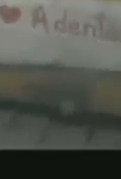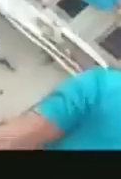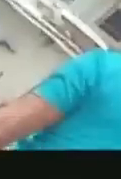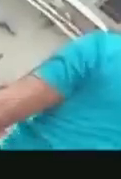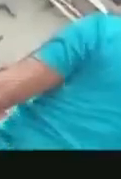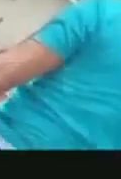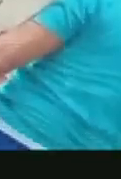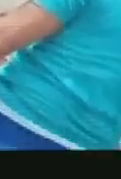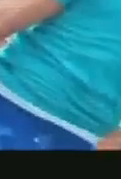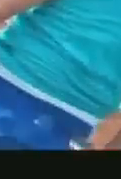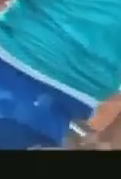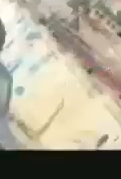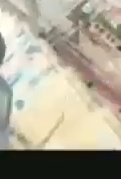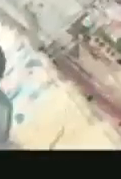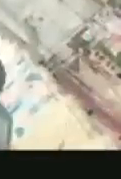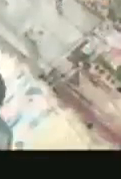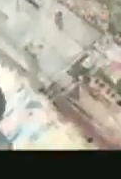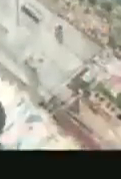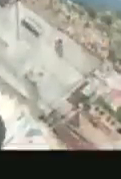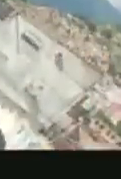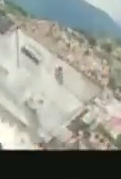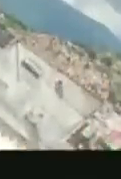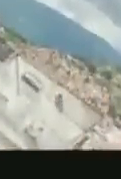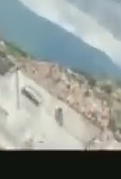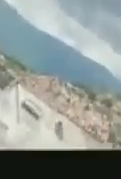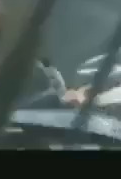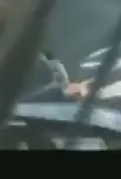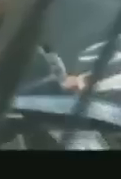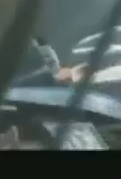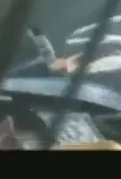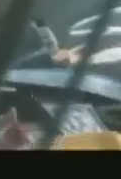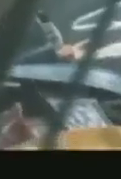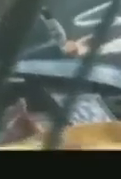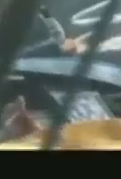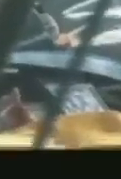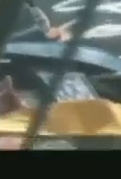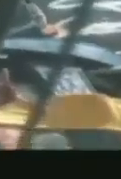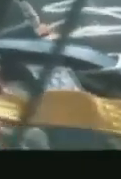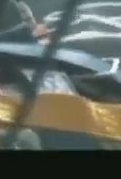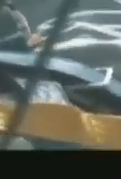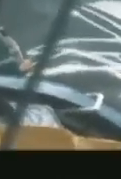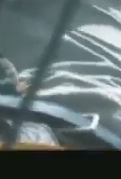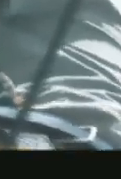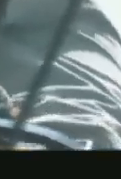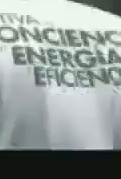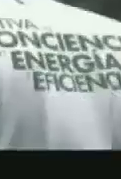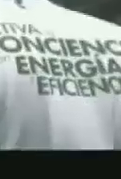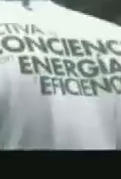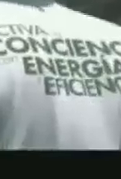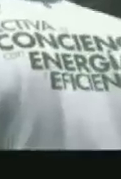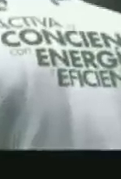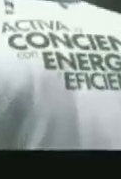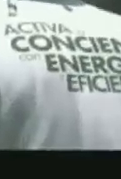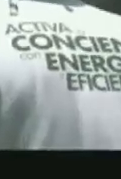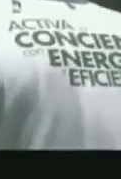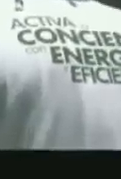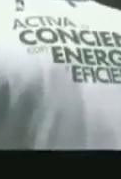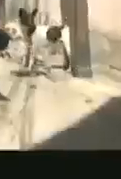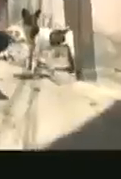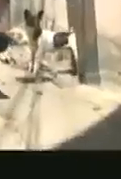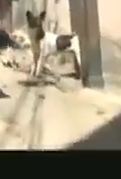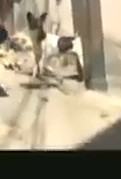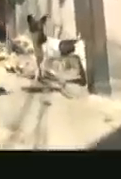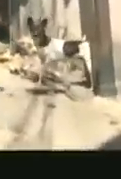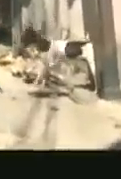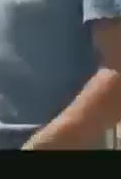es el poder político de la revolución, que se convierta ahora en el poder gubernamental del poder popular.